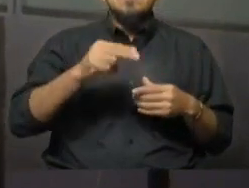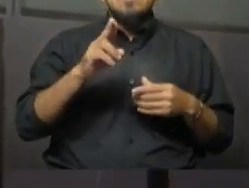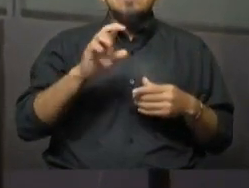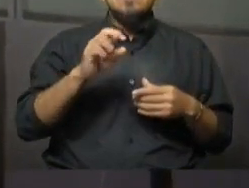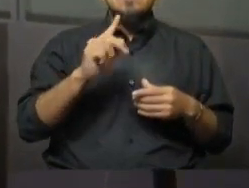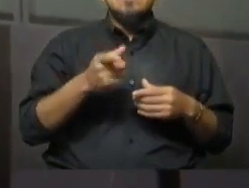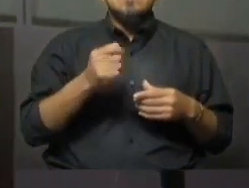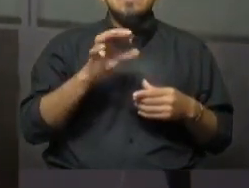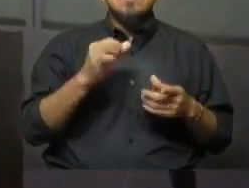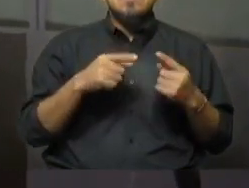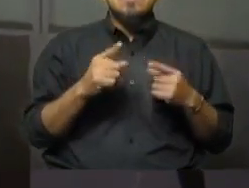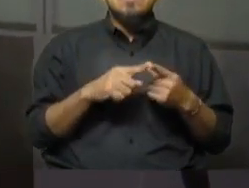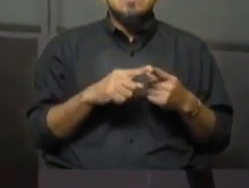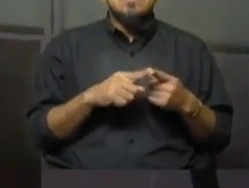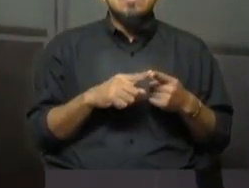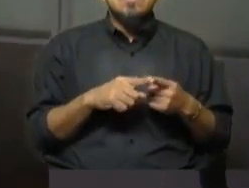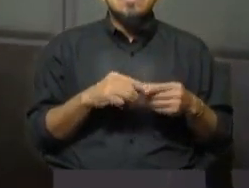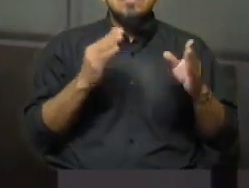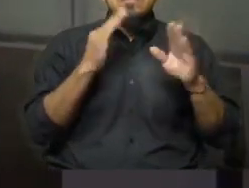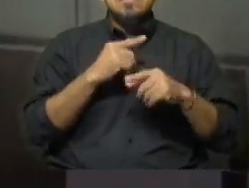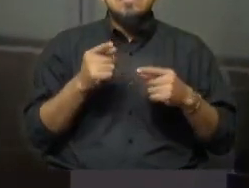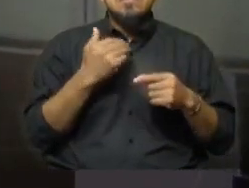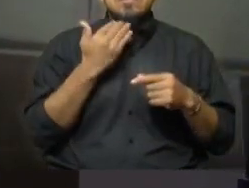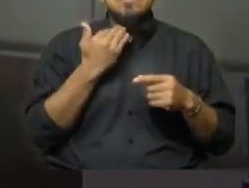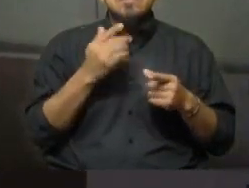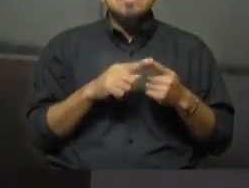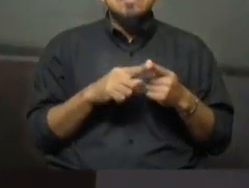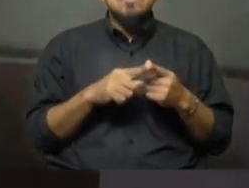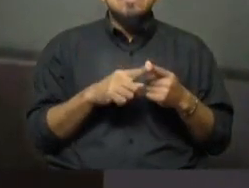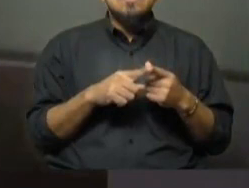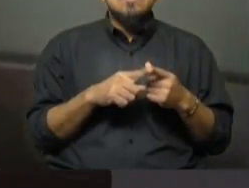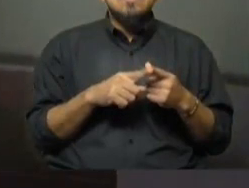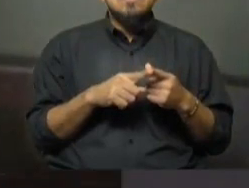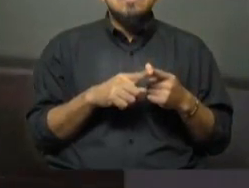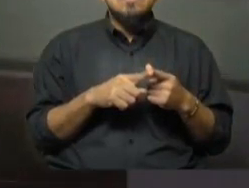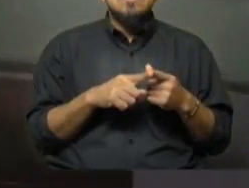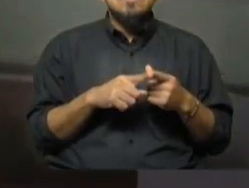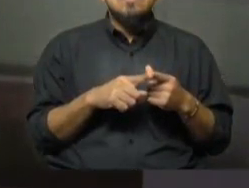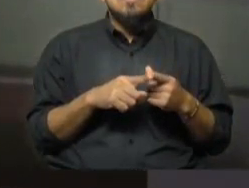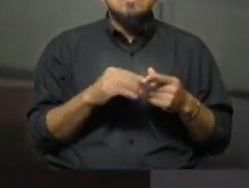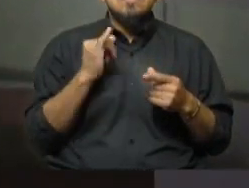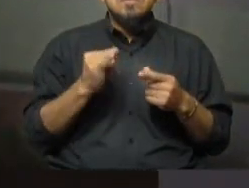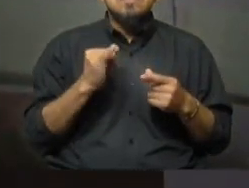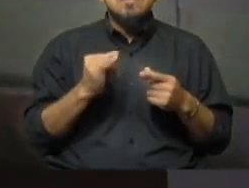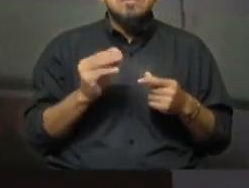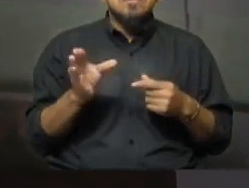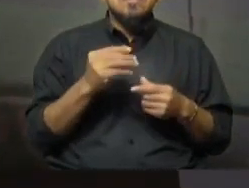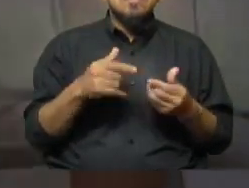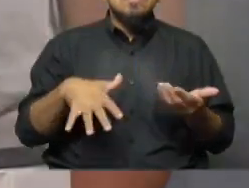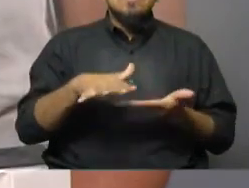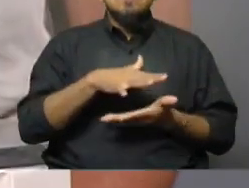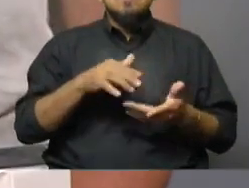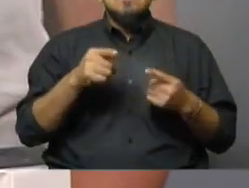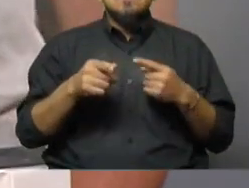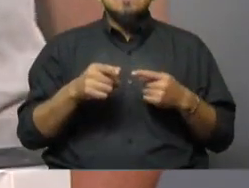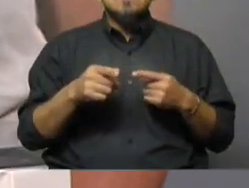lo bailo, pero no puedo opinar, no sé. Pero es algo que se ve también. Y se ve en todas las áreas. Sí, todos los géneros